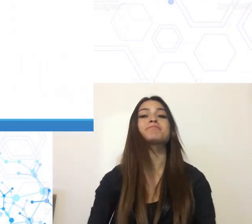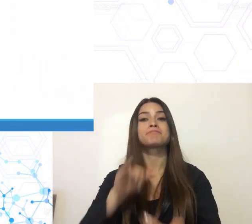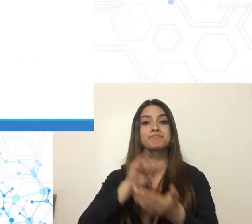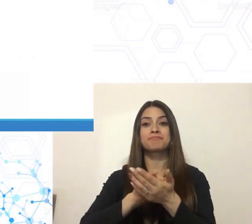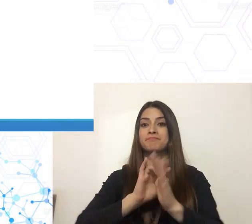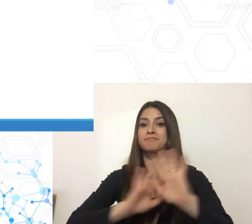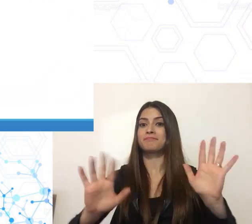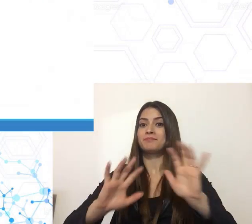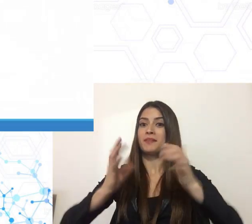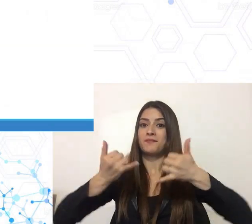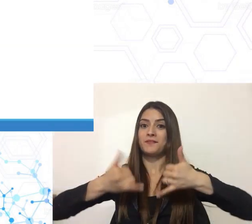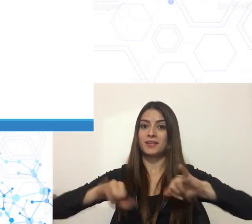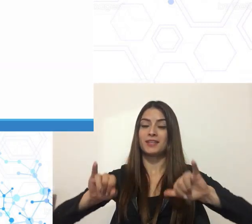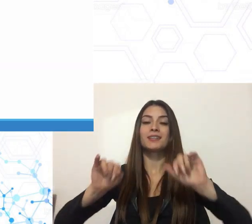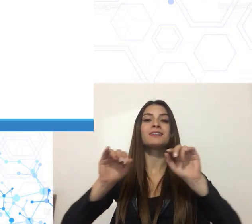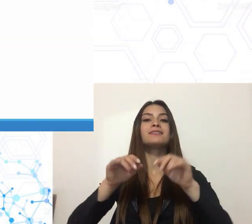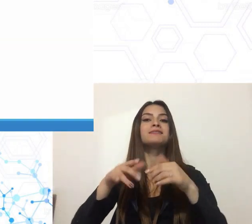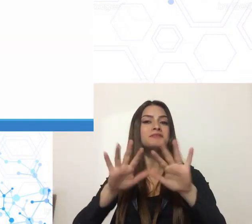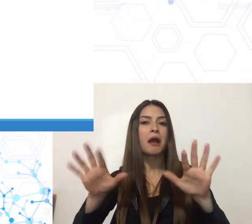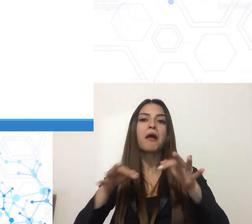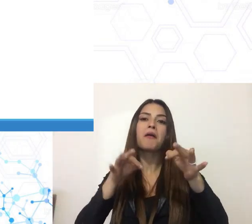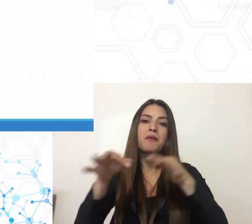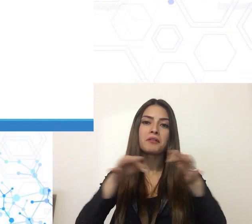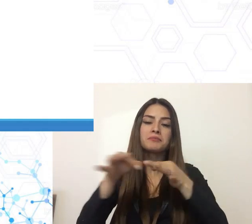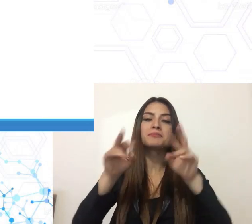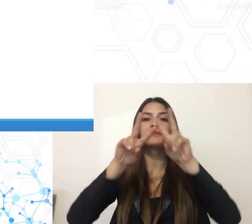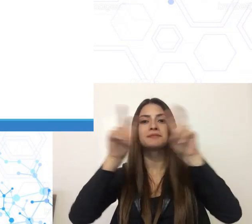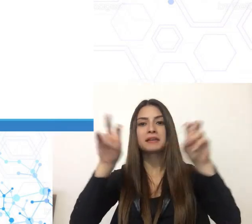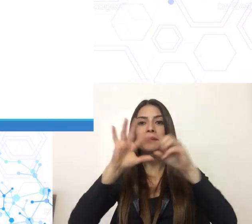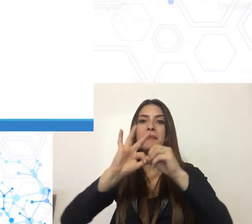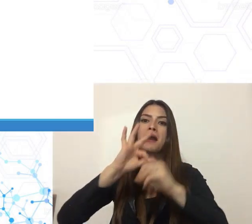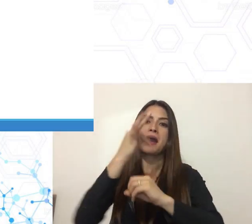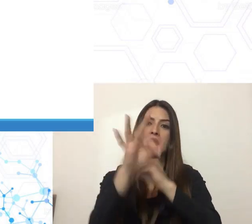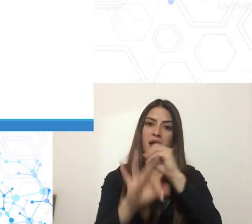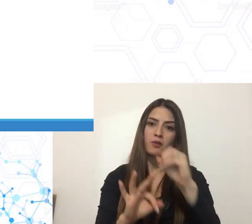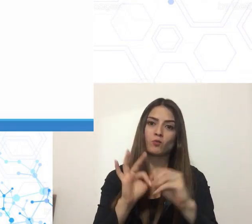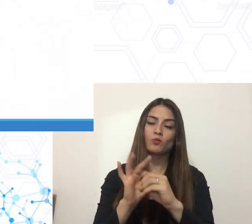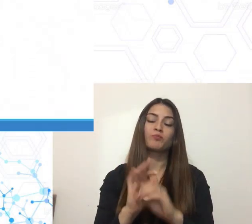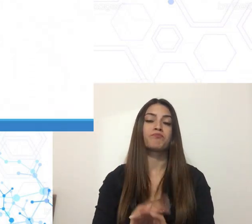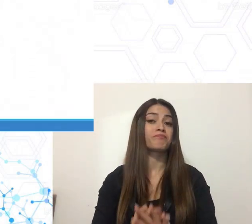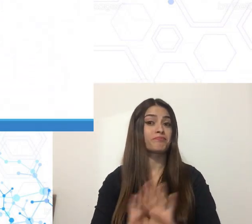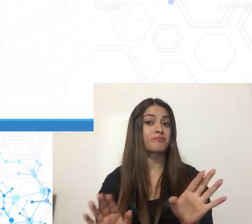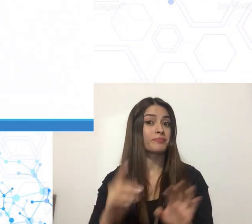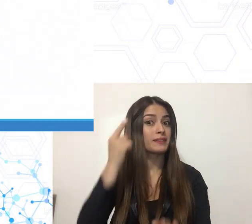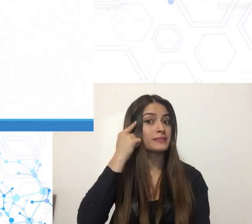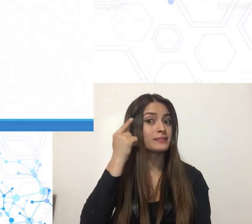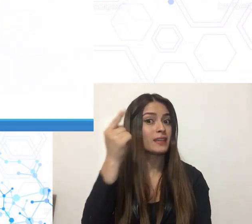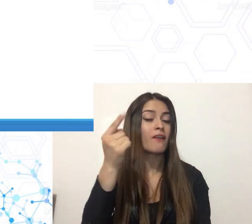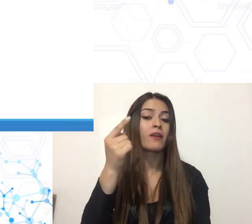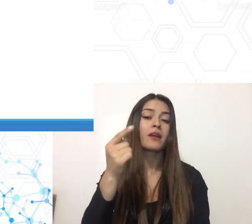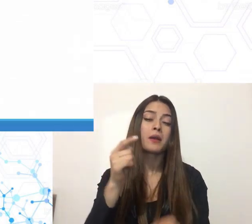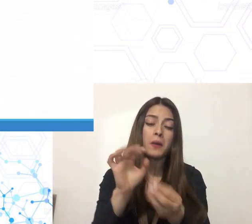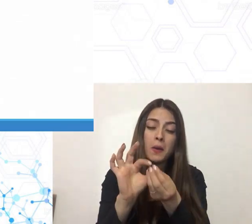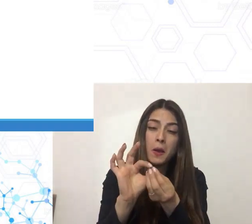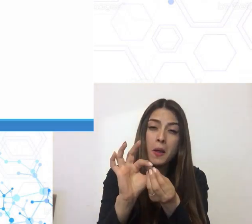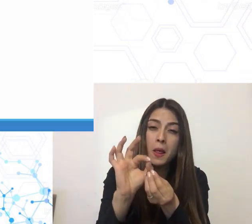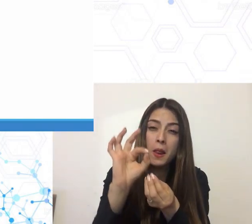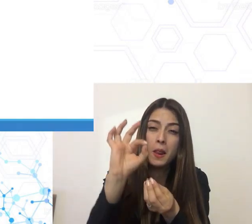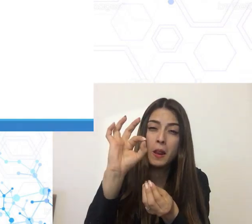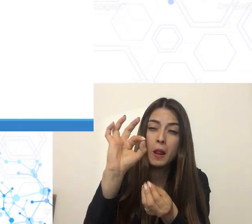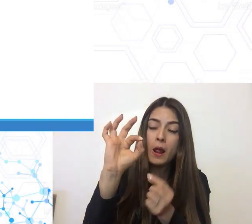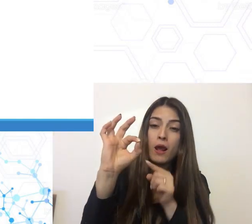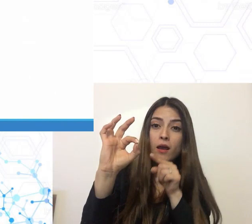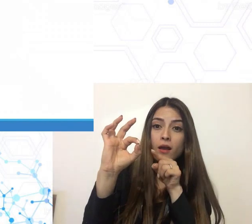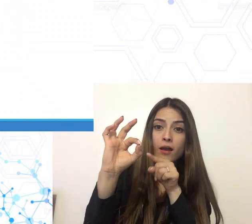trabajo que venimos haciendo nosotros sobre el átomo, teniendo claro entonces que existen partículas y que esas partículas entonces